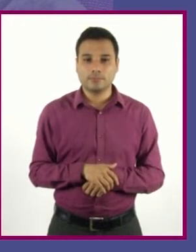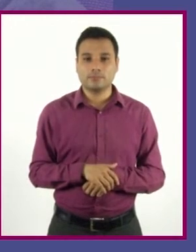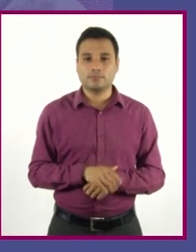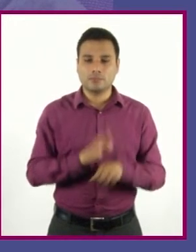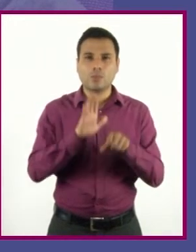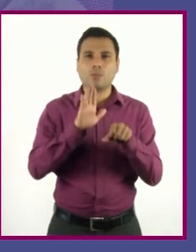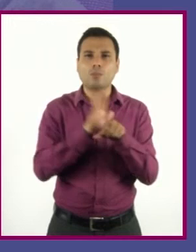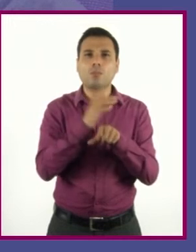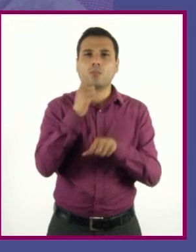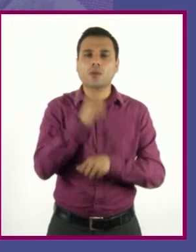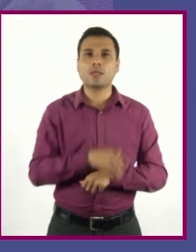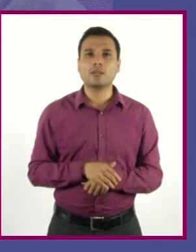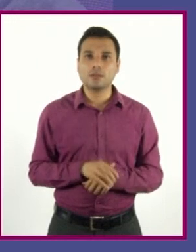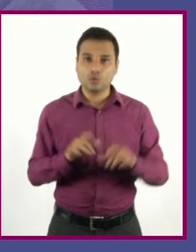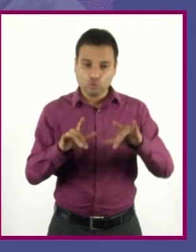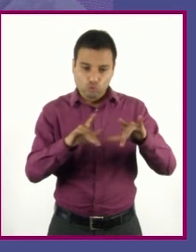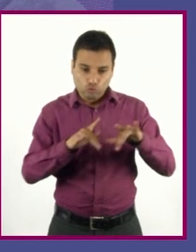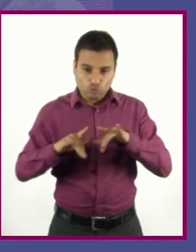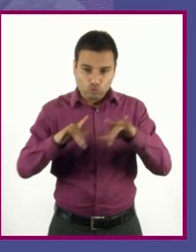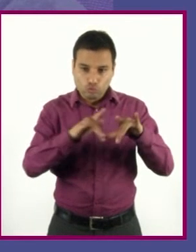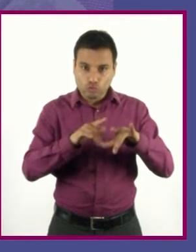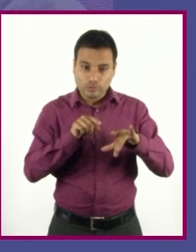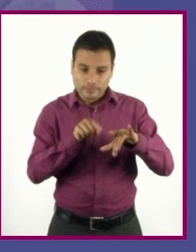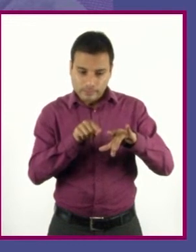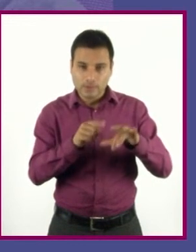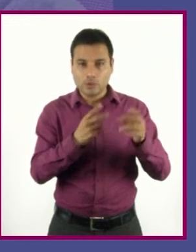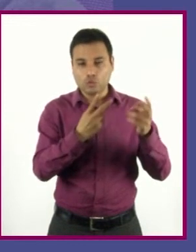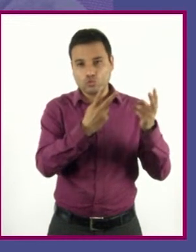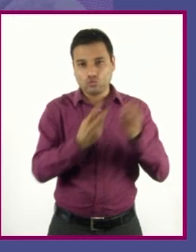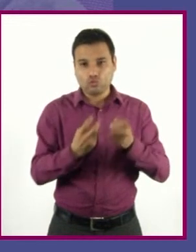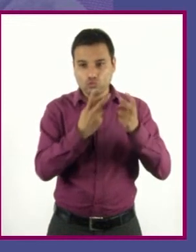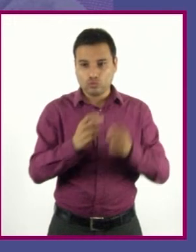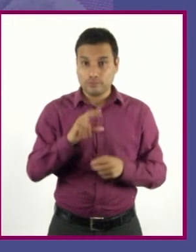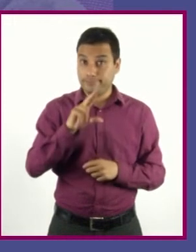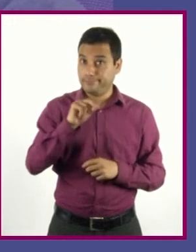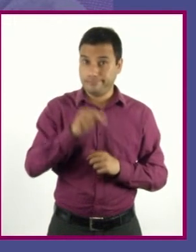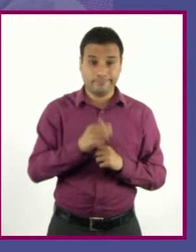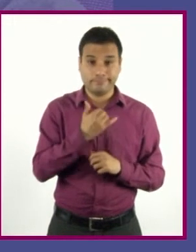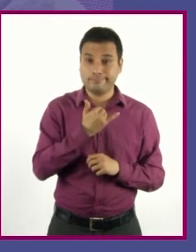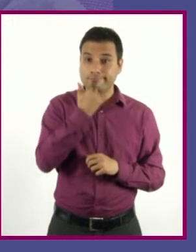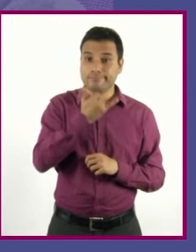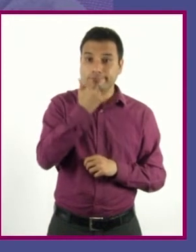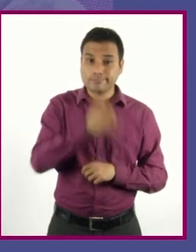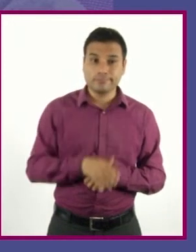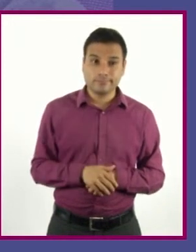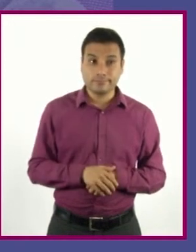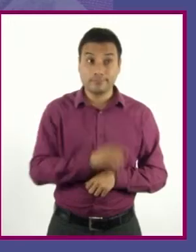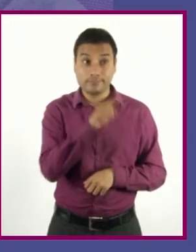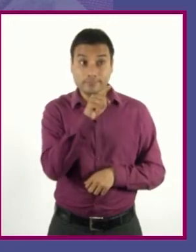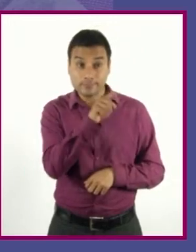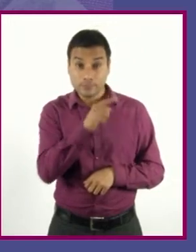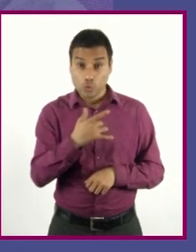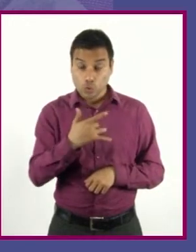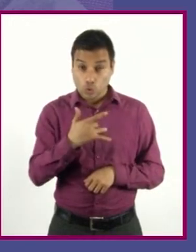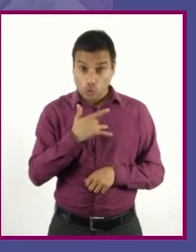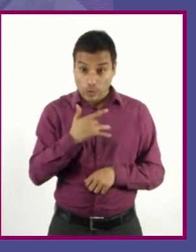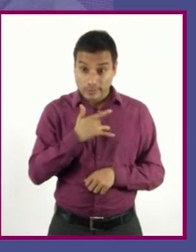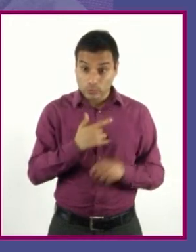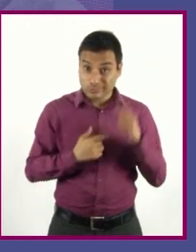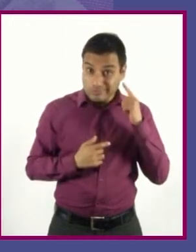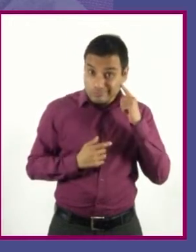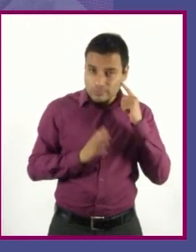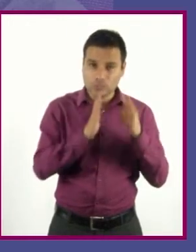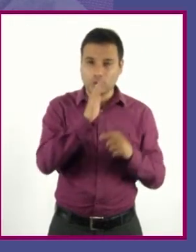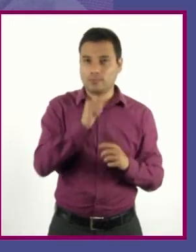el magnetófono lo oye todo. Y se equivoca. No oye los latidos del corazón, que es lo